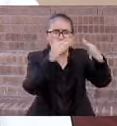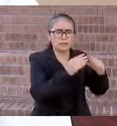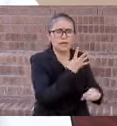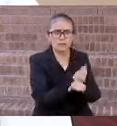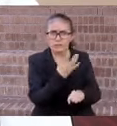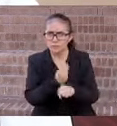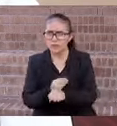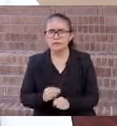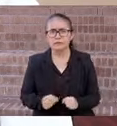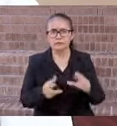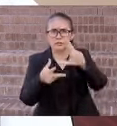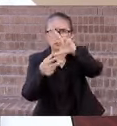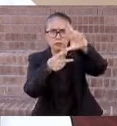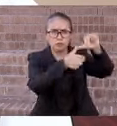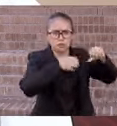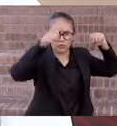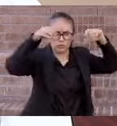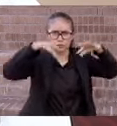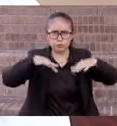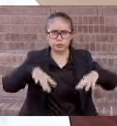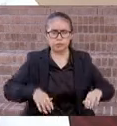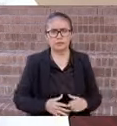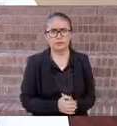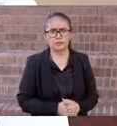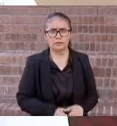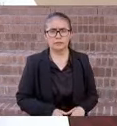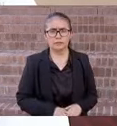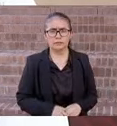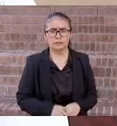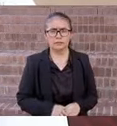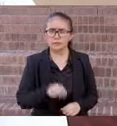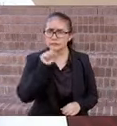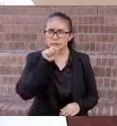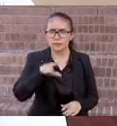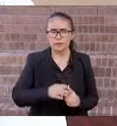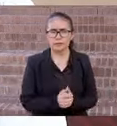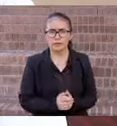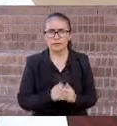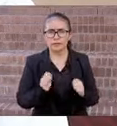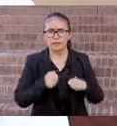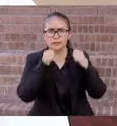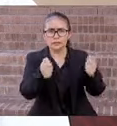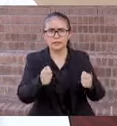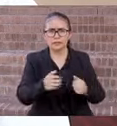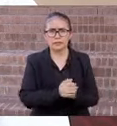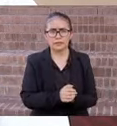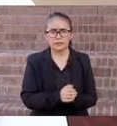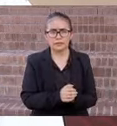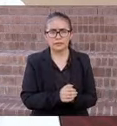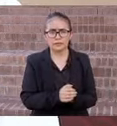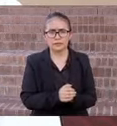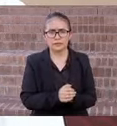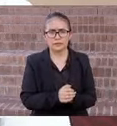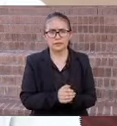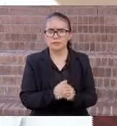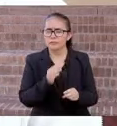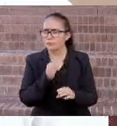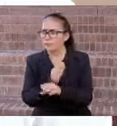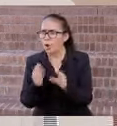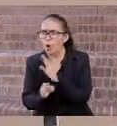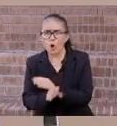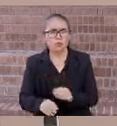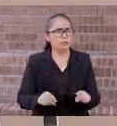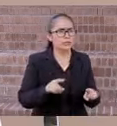afectadas por las inundaciones se entregaron enseres domésticos